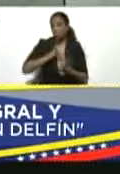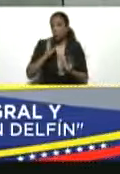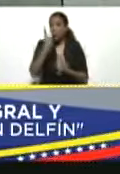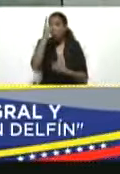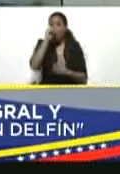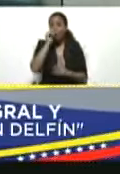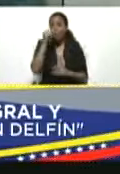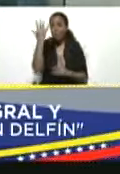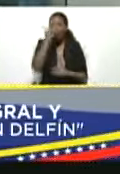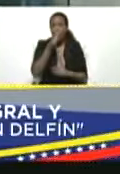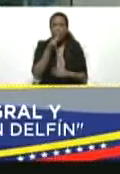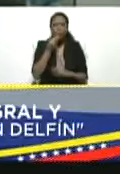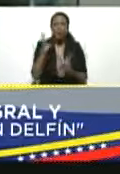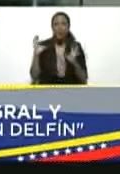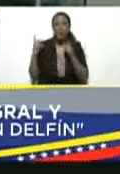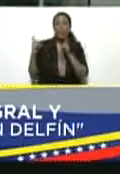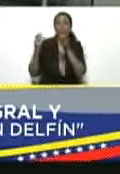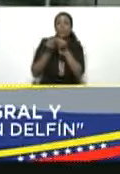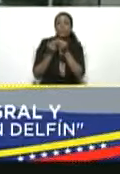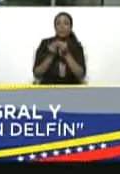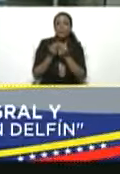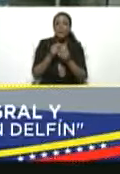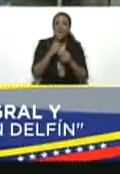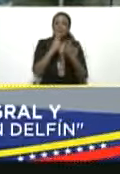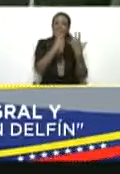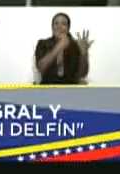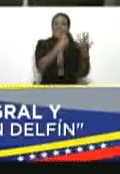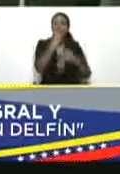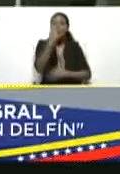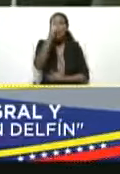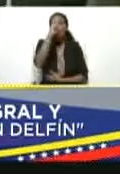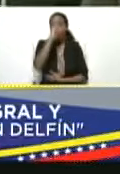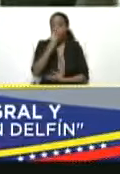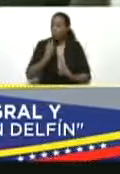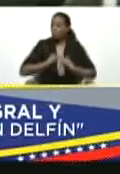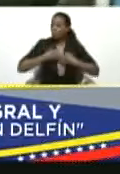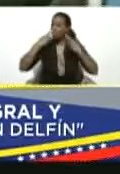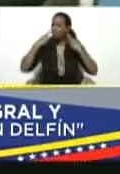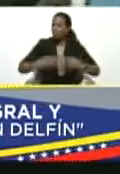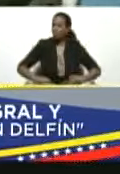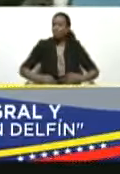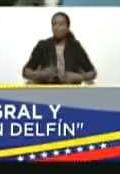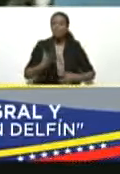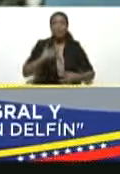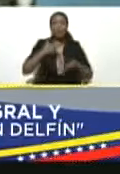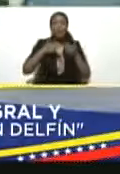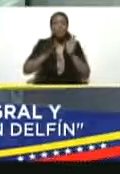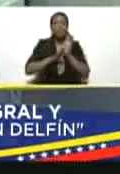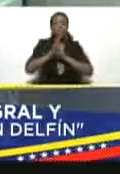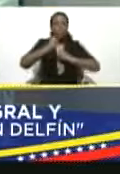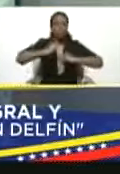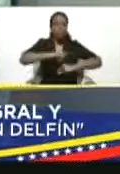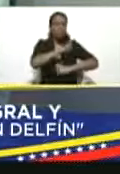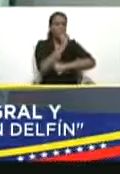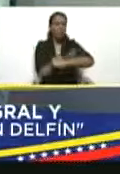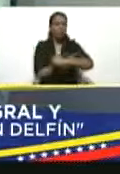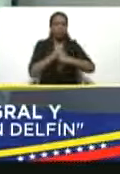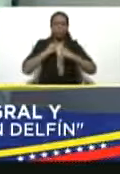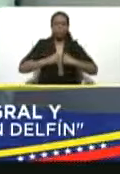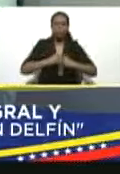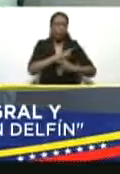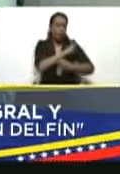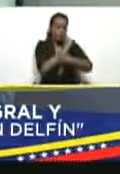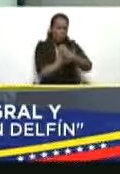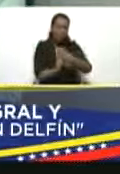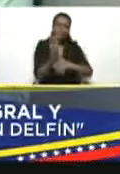un hombre de juventud acumulada 61 años bien vivido y lo que estoy es duro pues